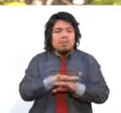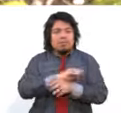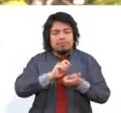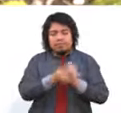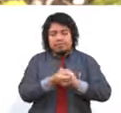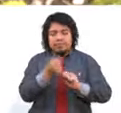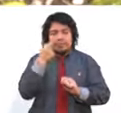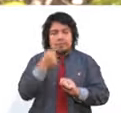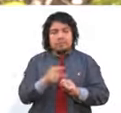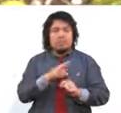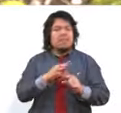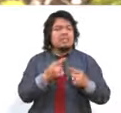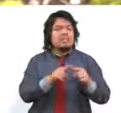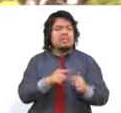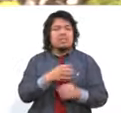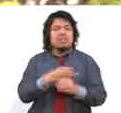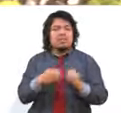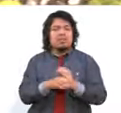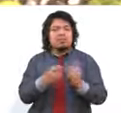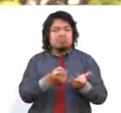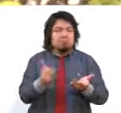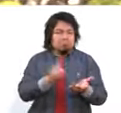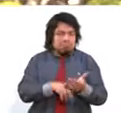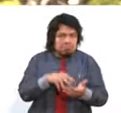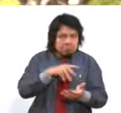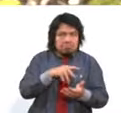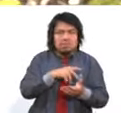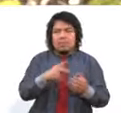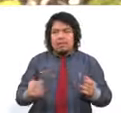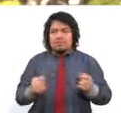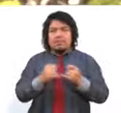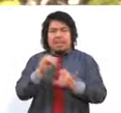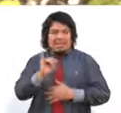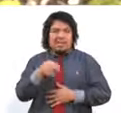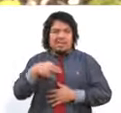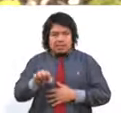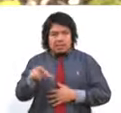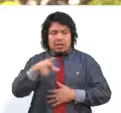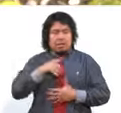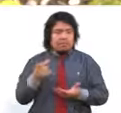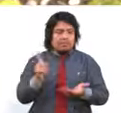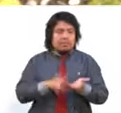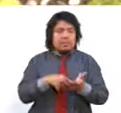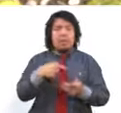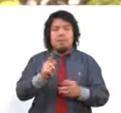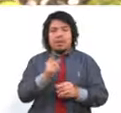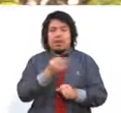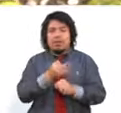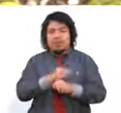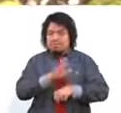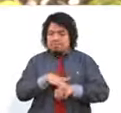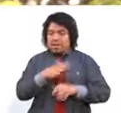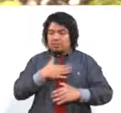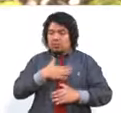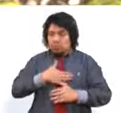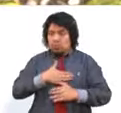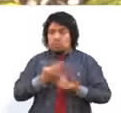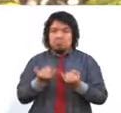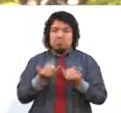que tiene muchas capacidades que tiene actualmente el Instituto Nacional Electoral, pero que genera más democracia y que es